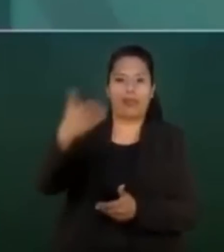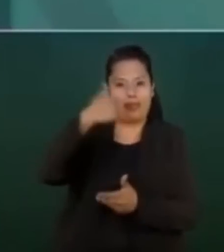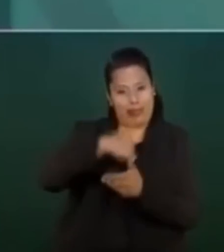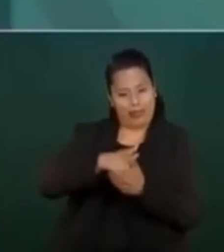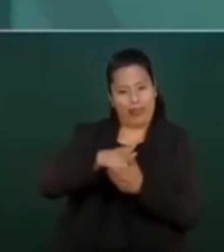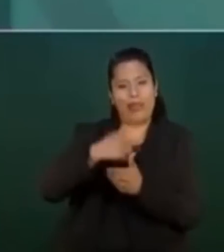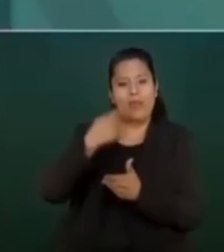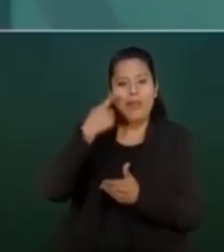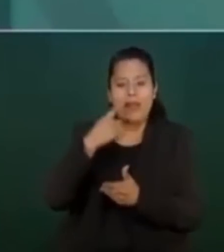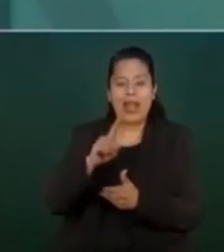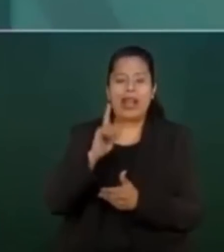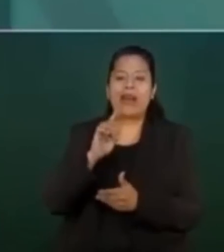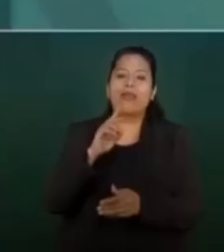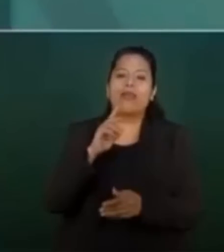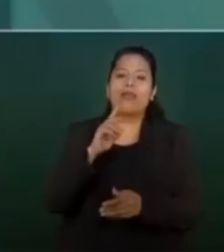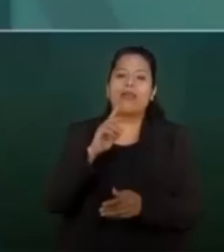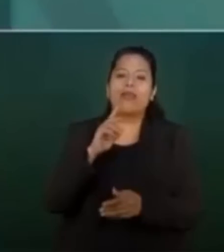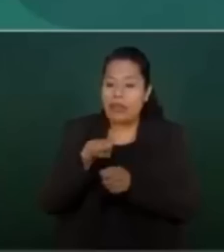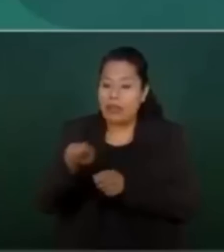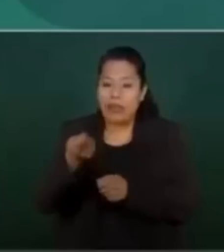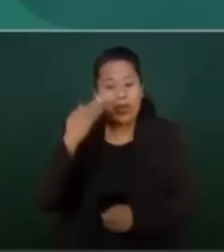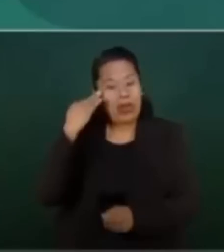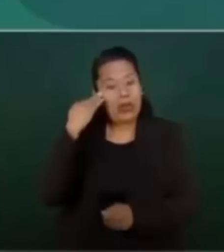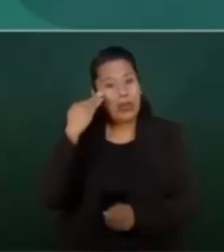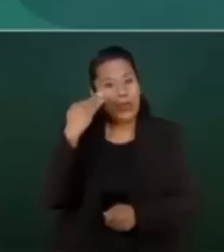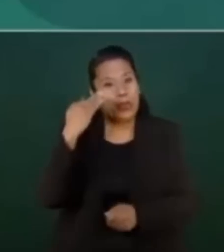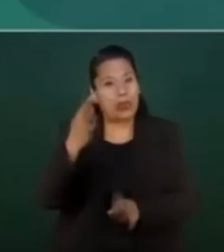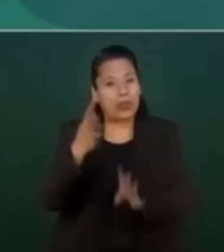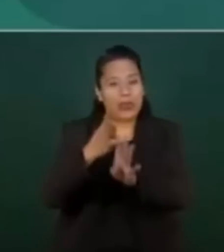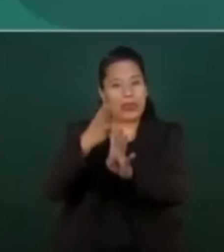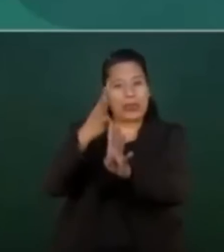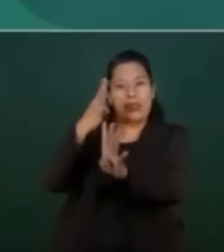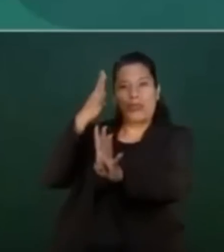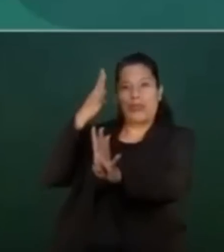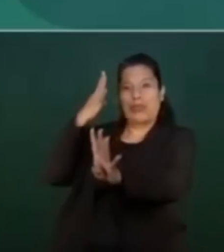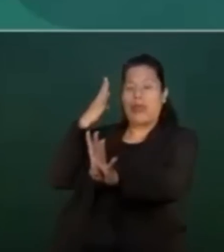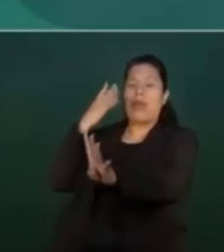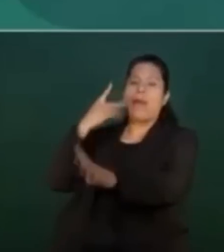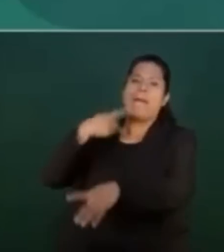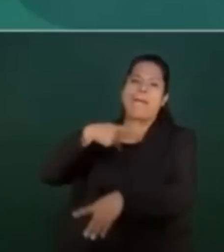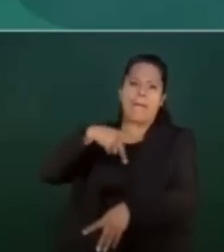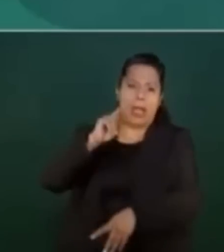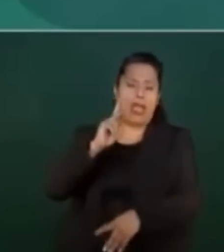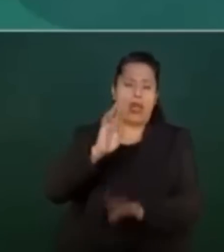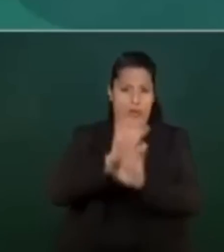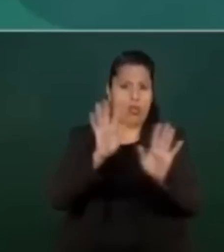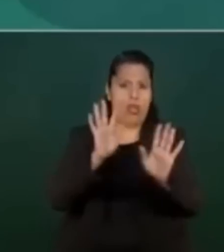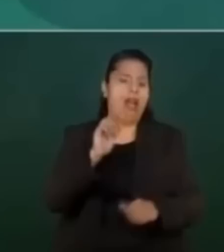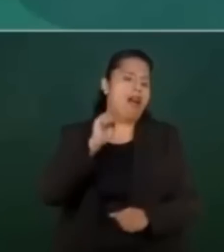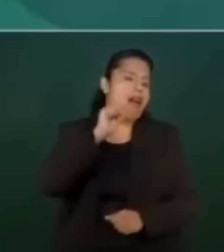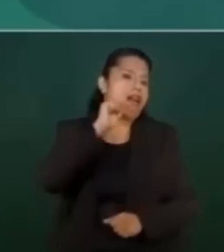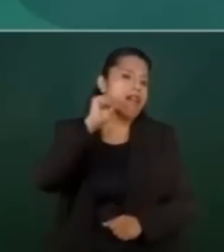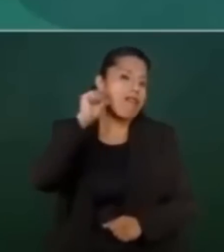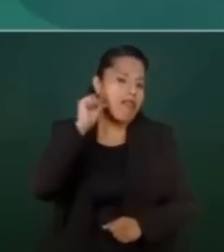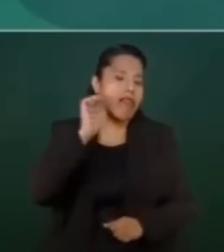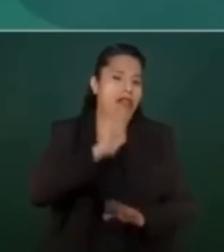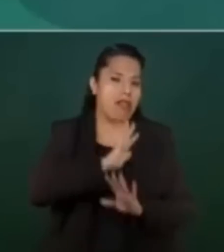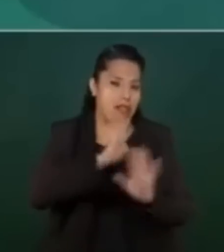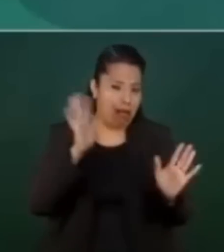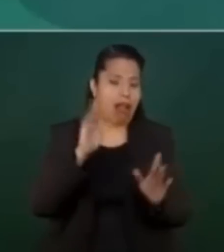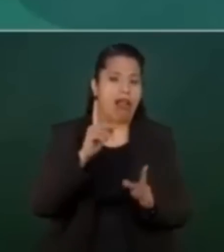por eso largas colas, pero ya ayer se normalizó